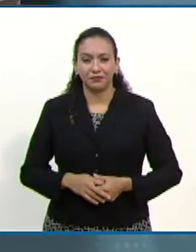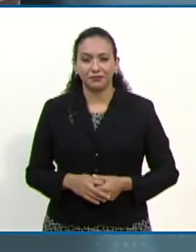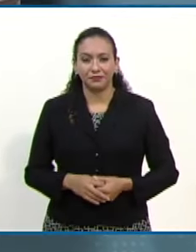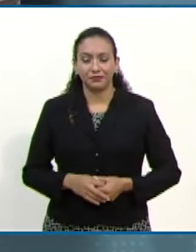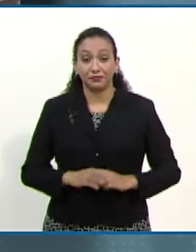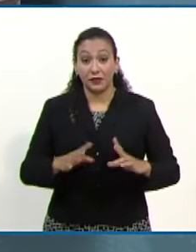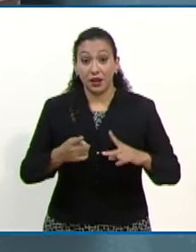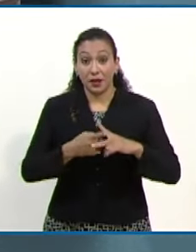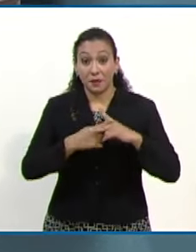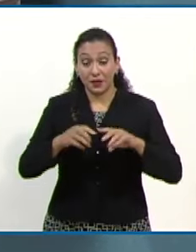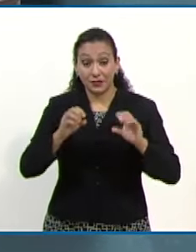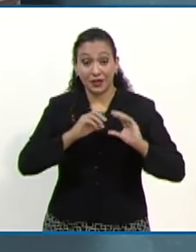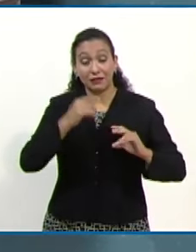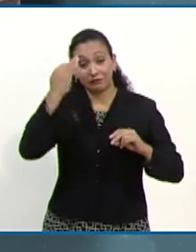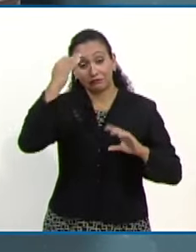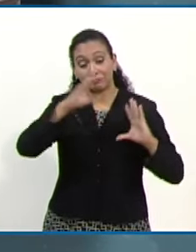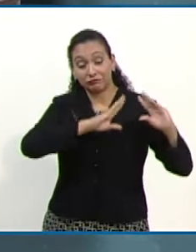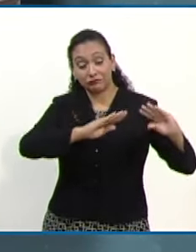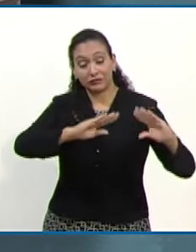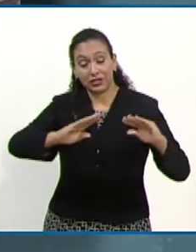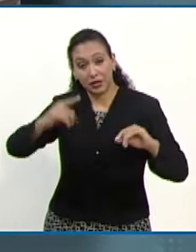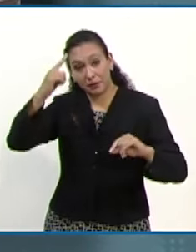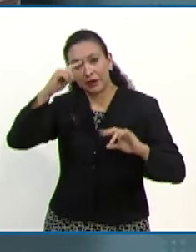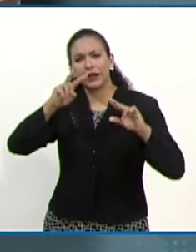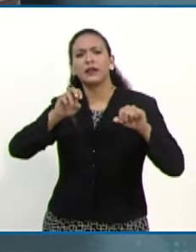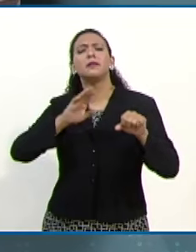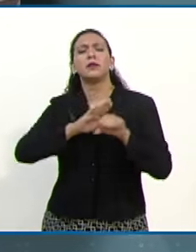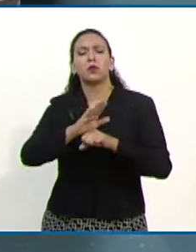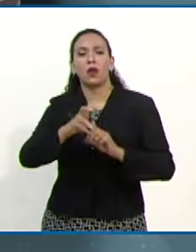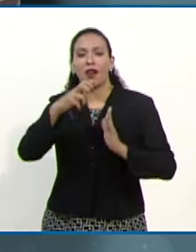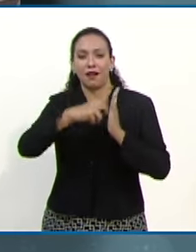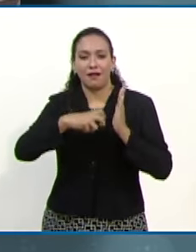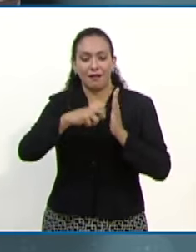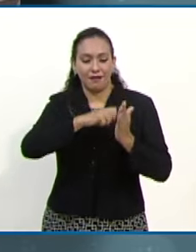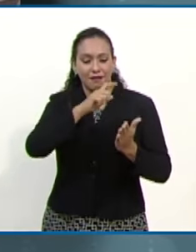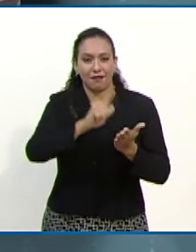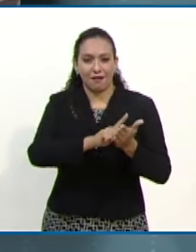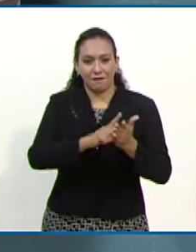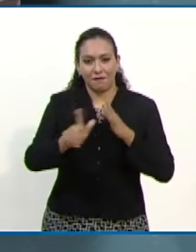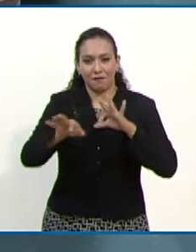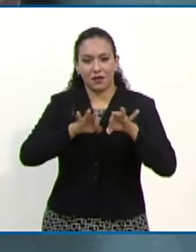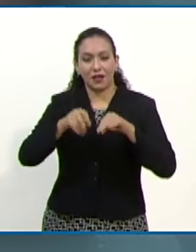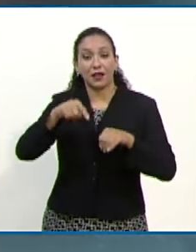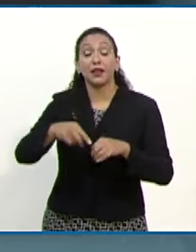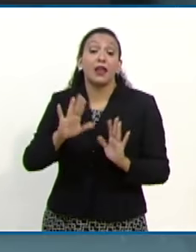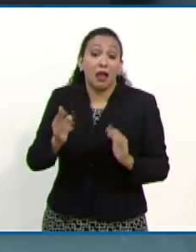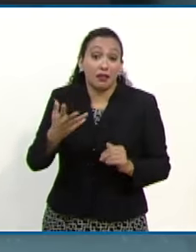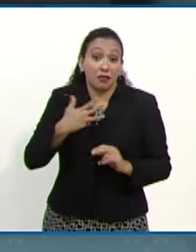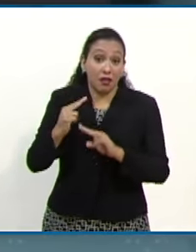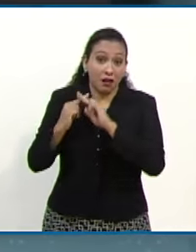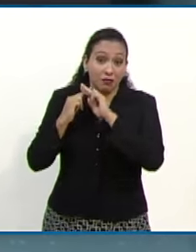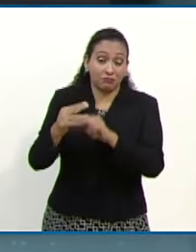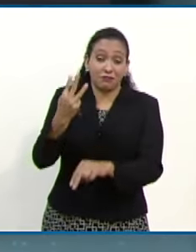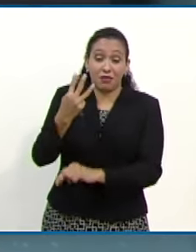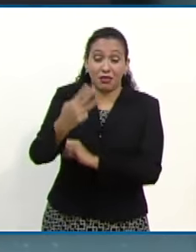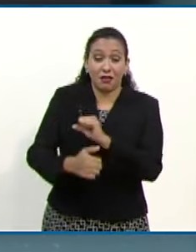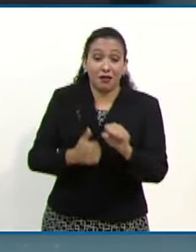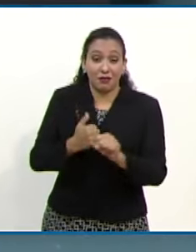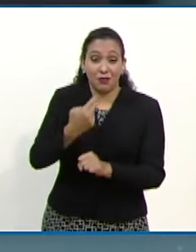Comenzaron las jornadas de capacitación sobre la reforma laboral a 3 años de su implementación en nuestro país, dirigida a